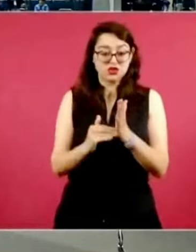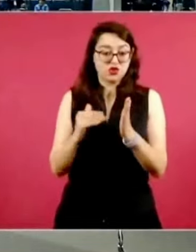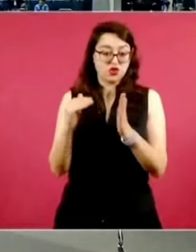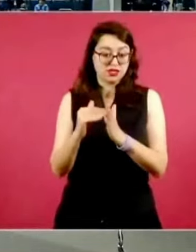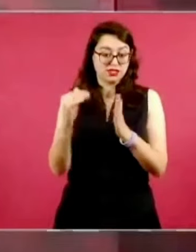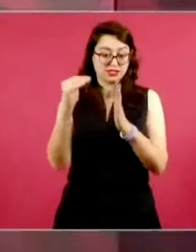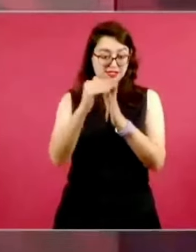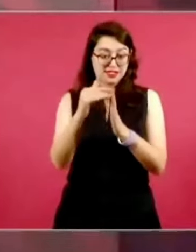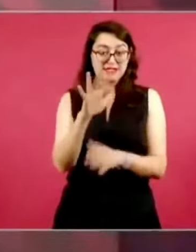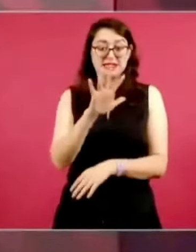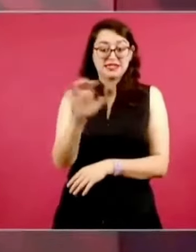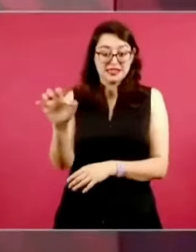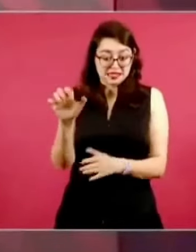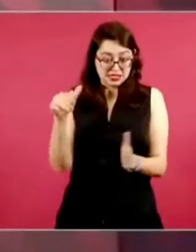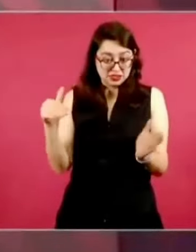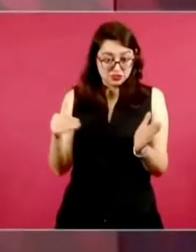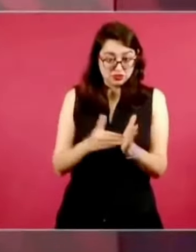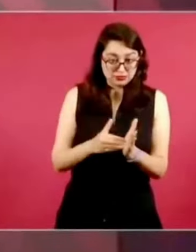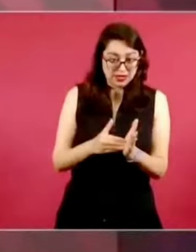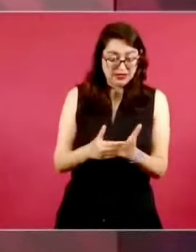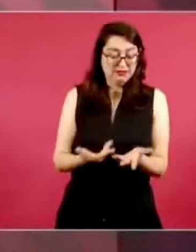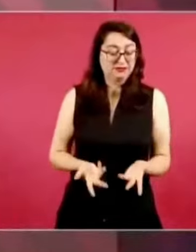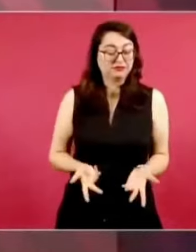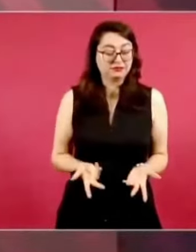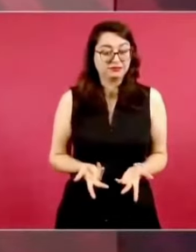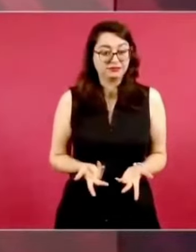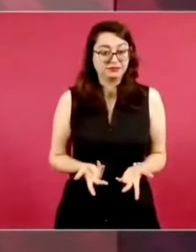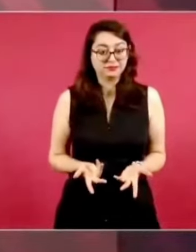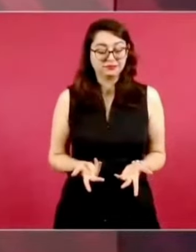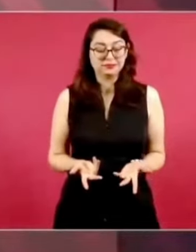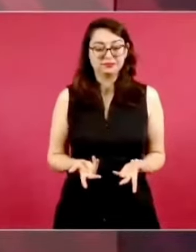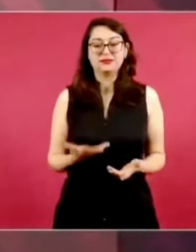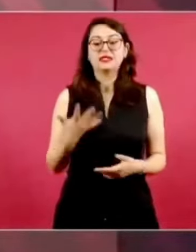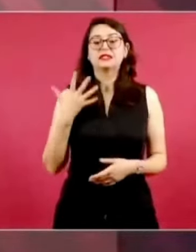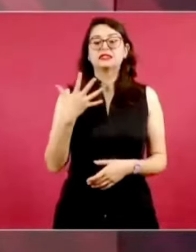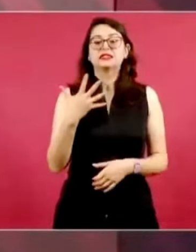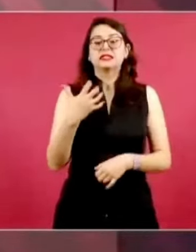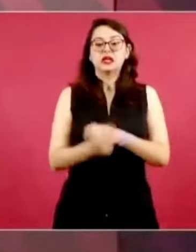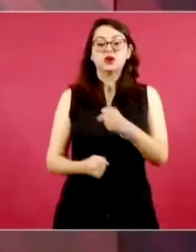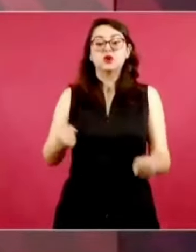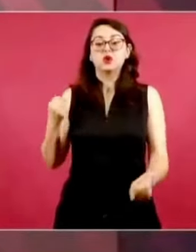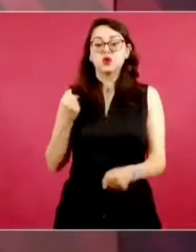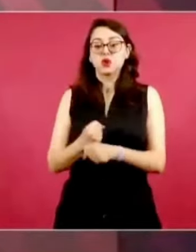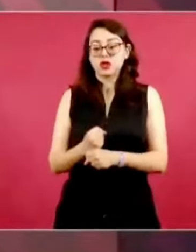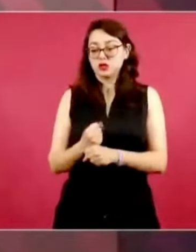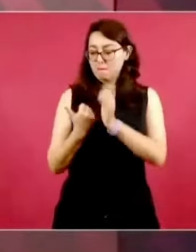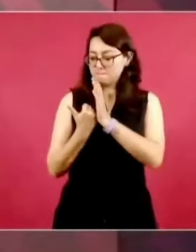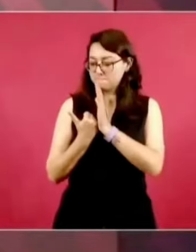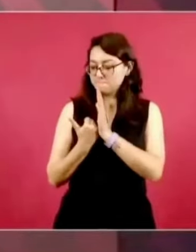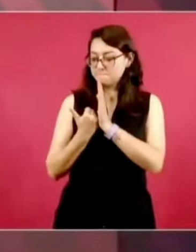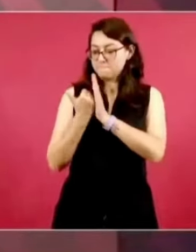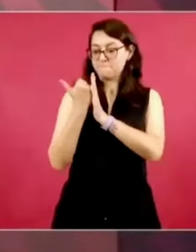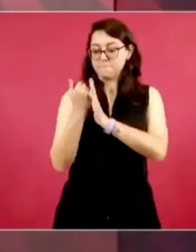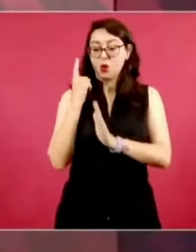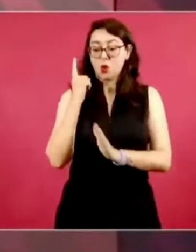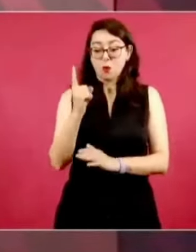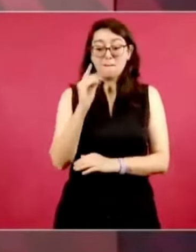4,500000 en el en 5 años 1,00000